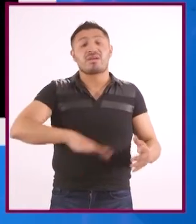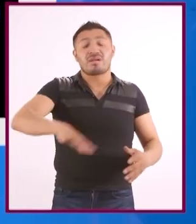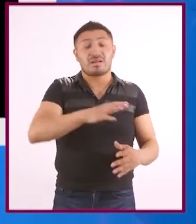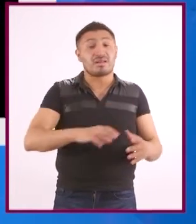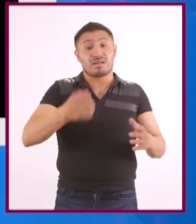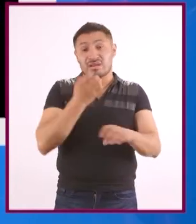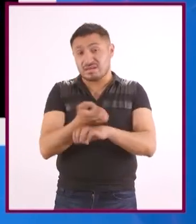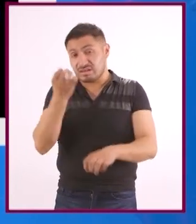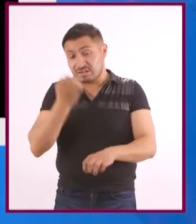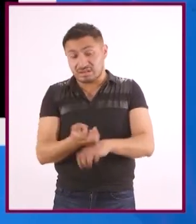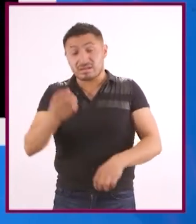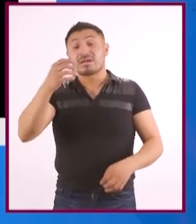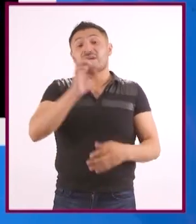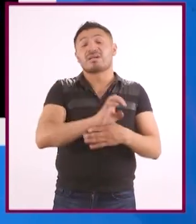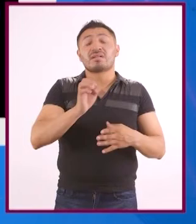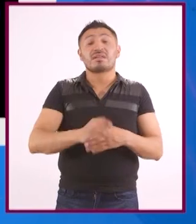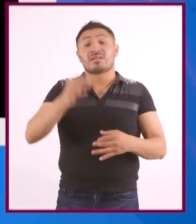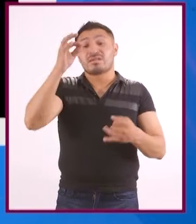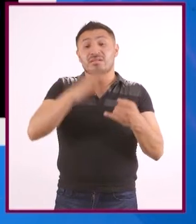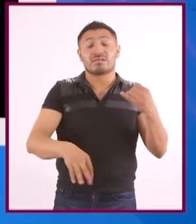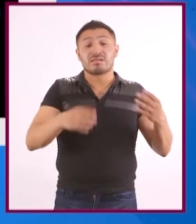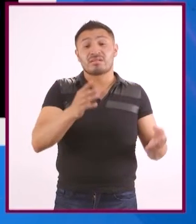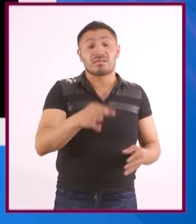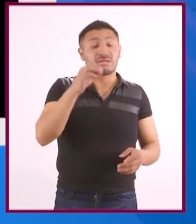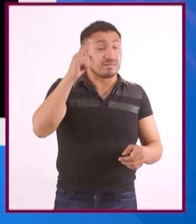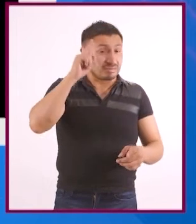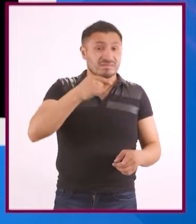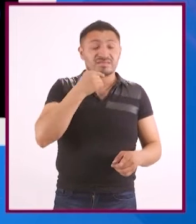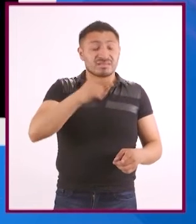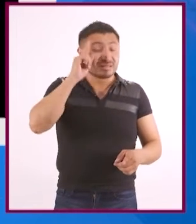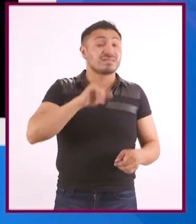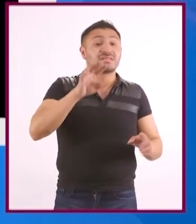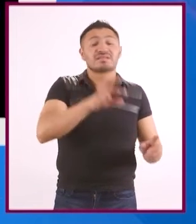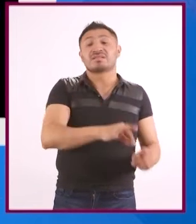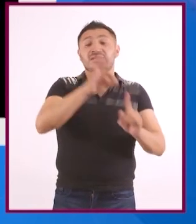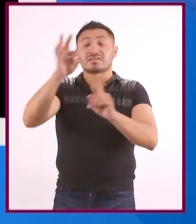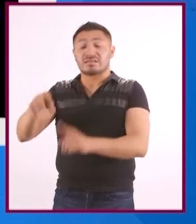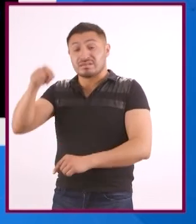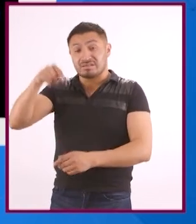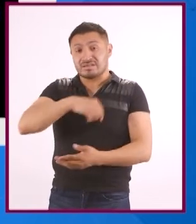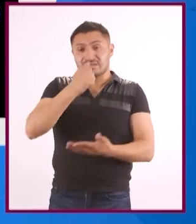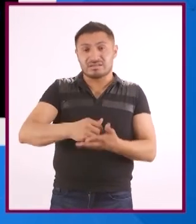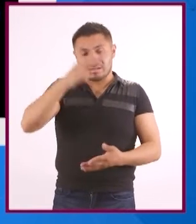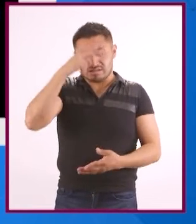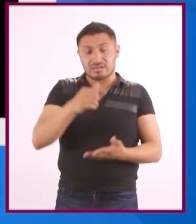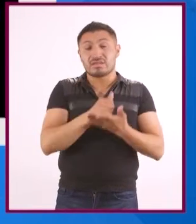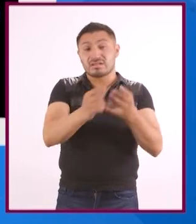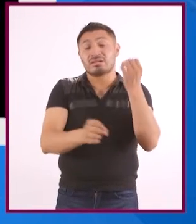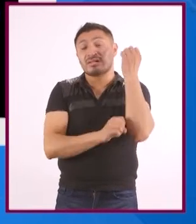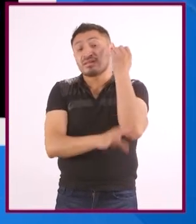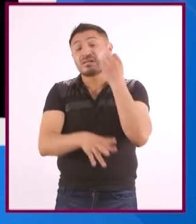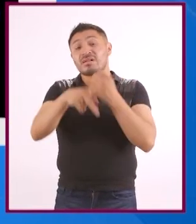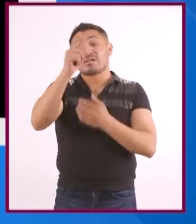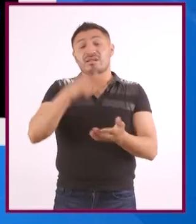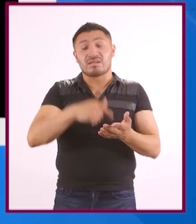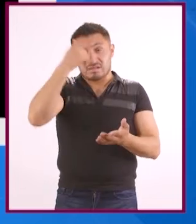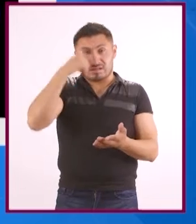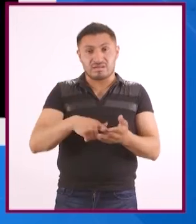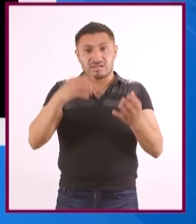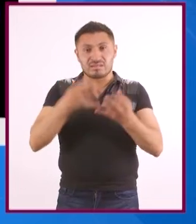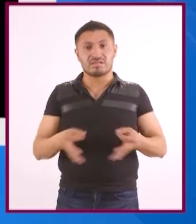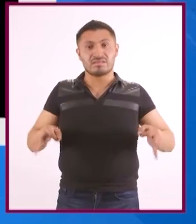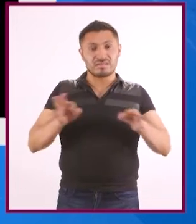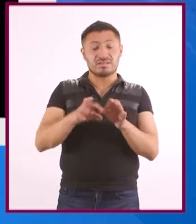federativa. Entonces, finalmente llevaron a esta niña a abortar en la Ciudad de México, pero lo que me parece importante es que a raíz de